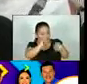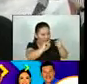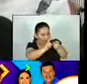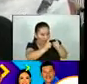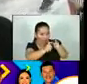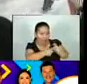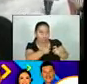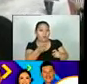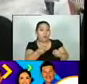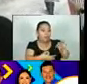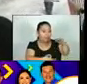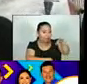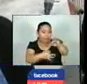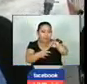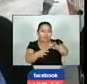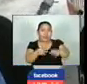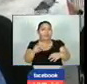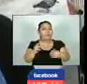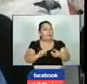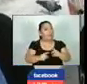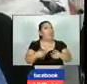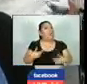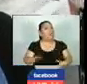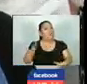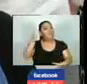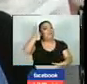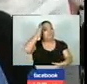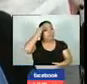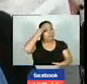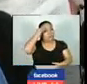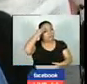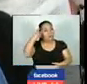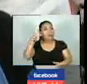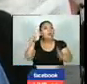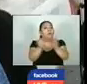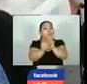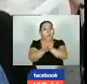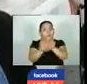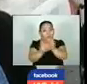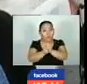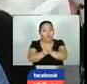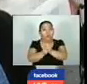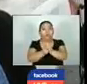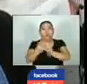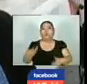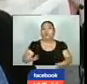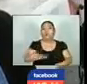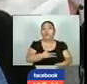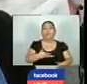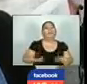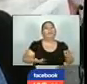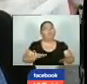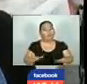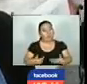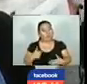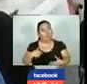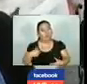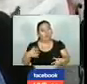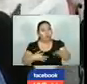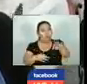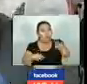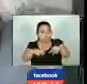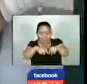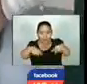lo que son los billetes. Ya eso ya nos ha pasado porque ya nos ha afectado a muchos compañeros también que nos han metido